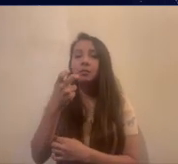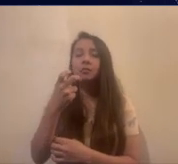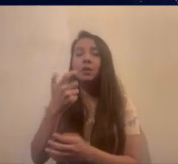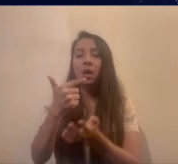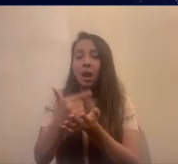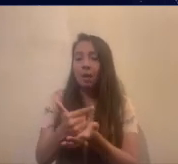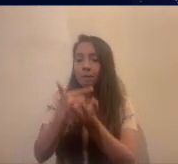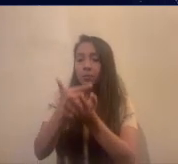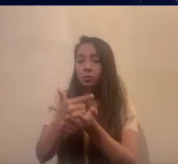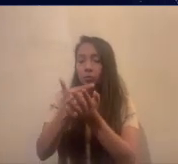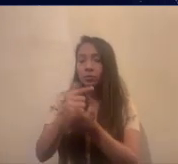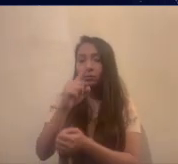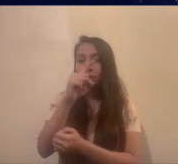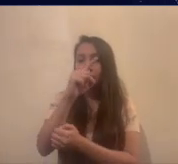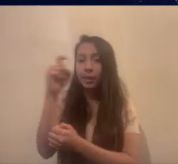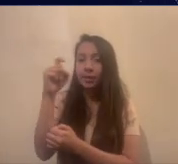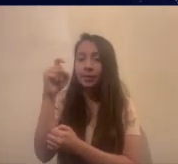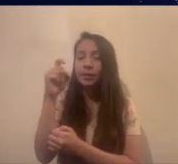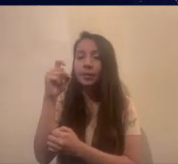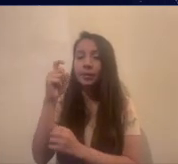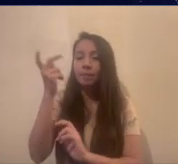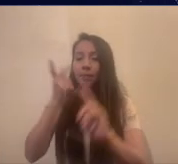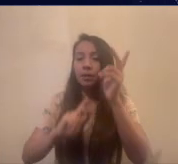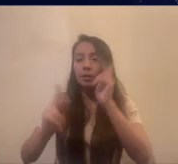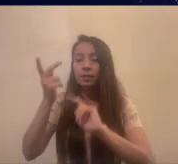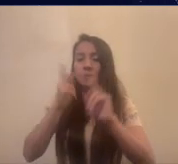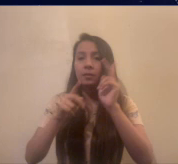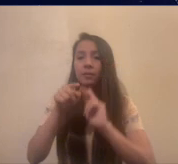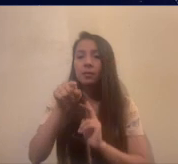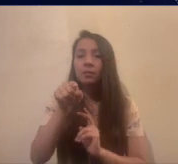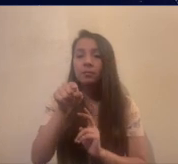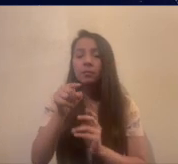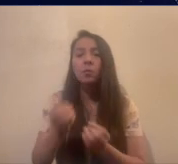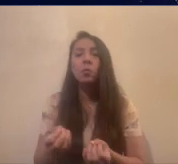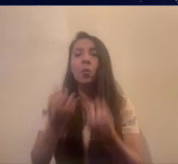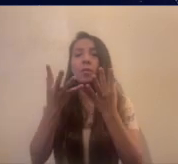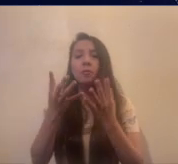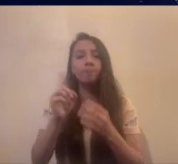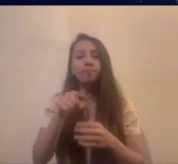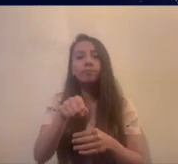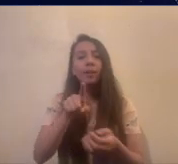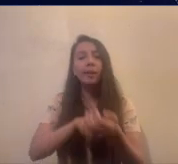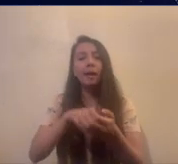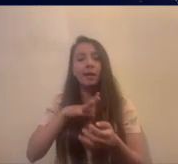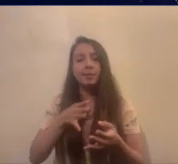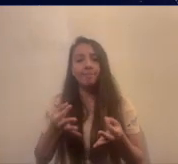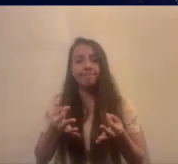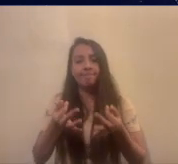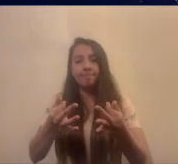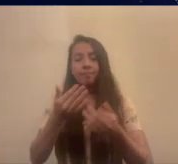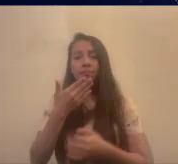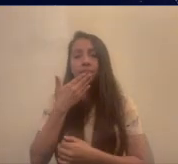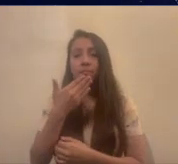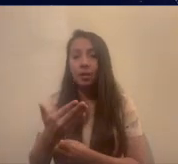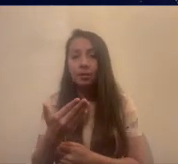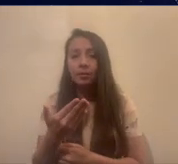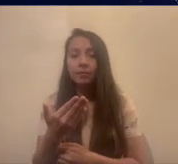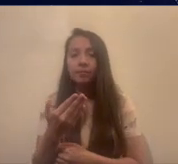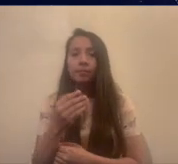en gramos, cada 100 gramos de material vegetal, no está dada por la cantidad, sino por la calidad de esas